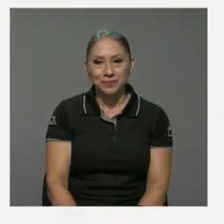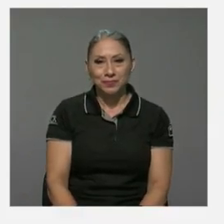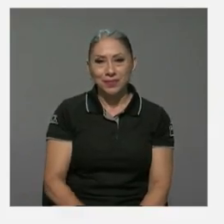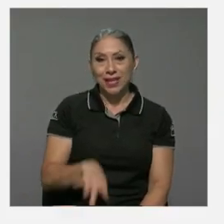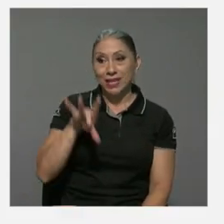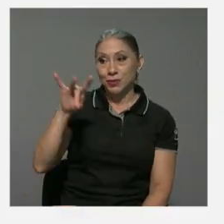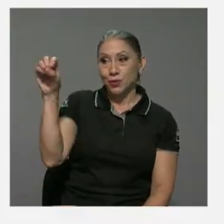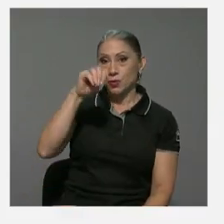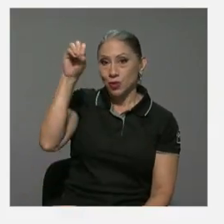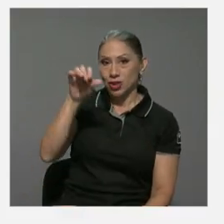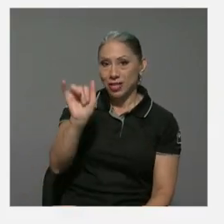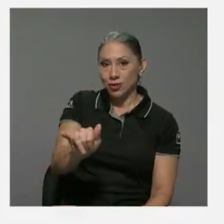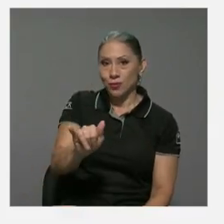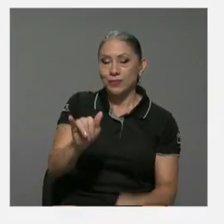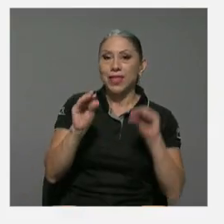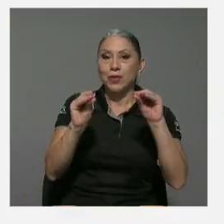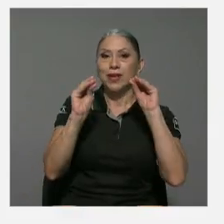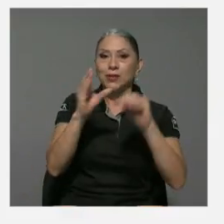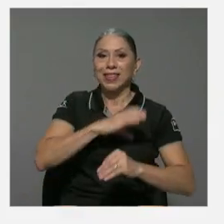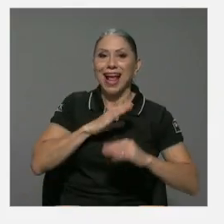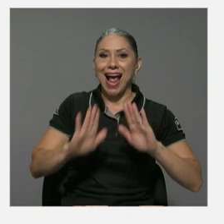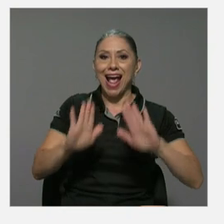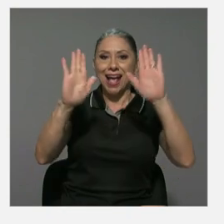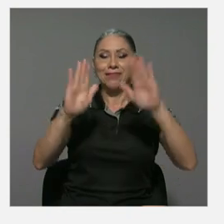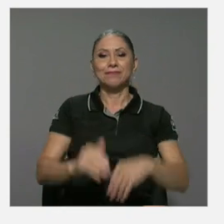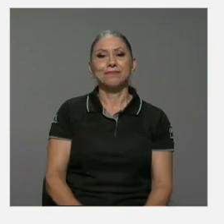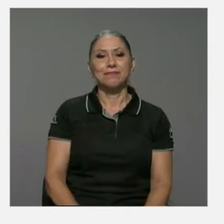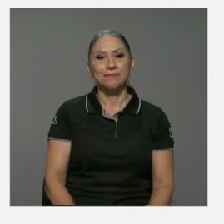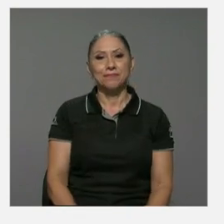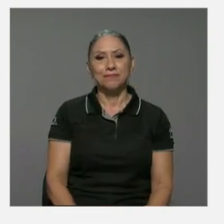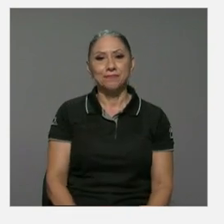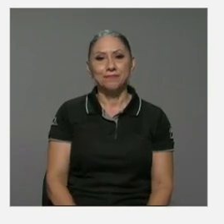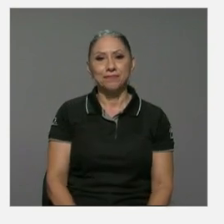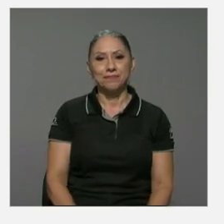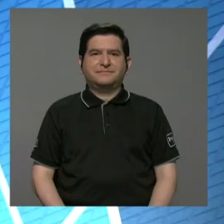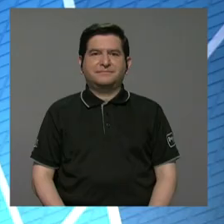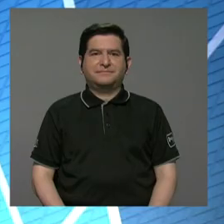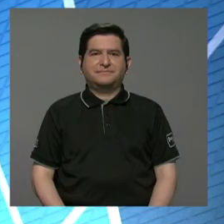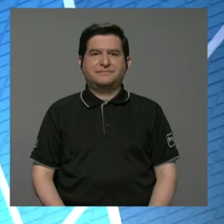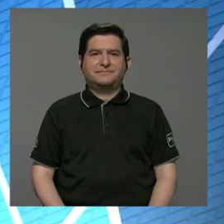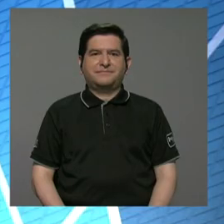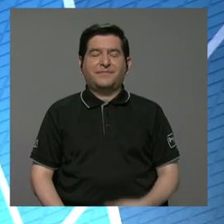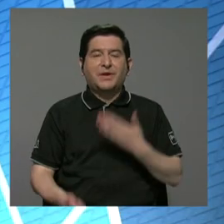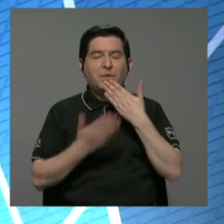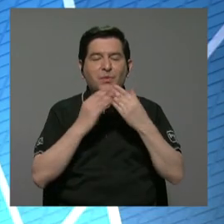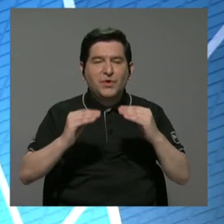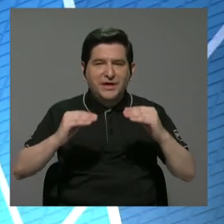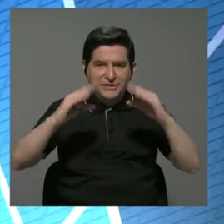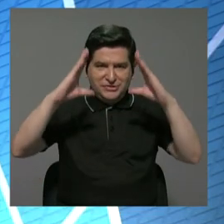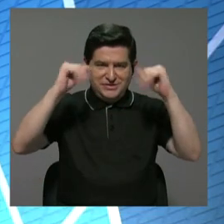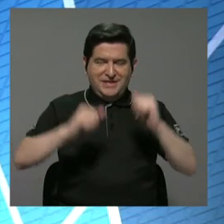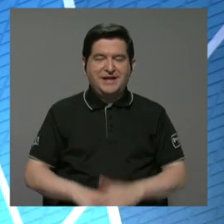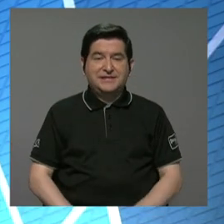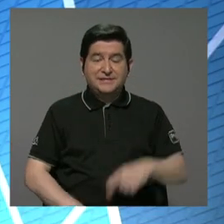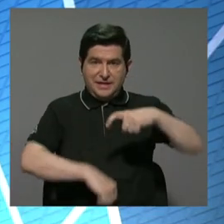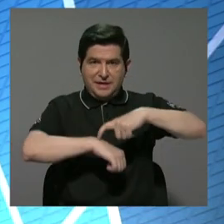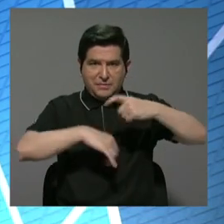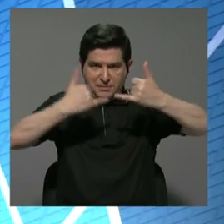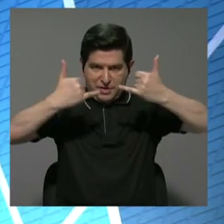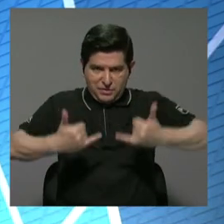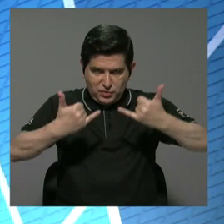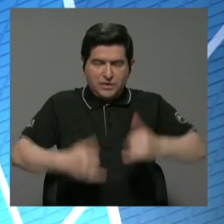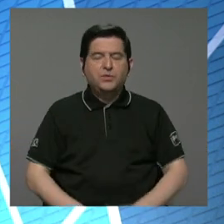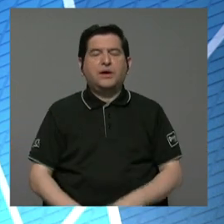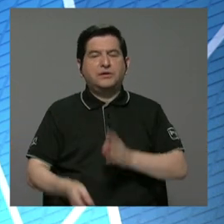Es un 8%. Educación de calidad y excelencia. Buenos días. En este momento vamos a